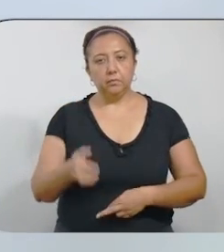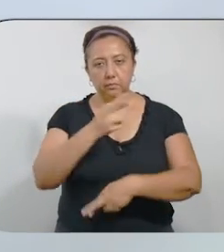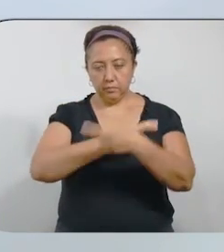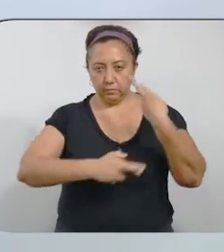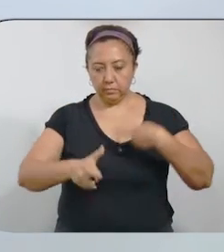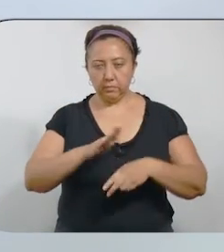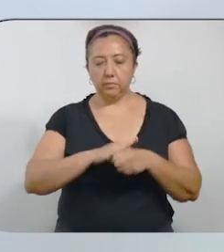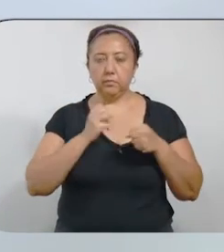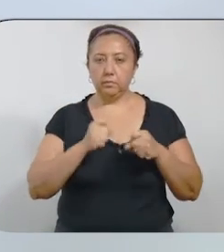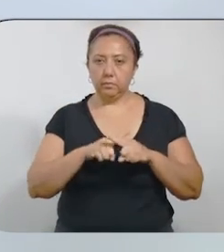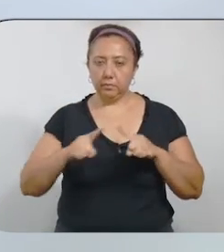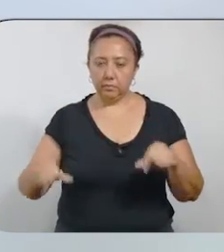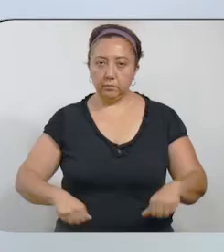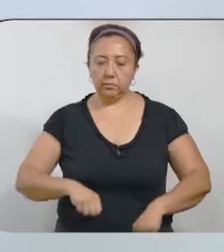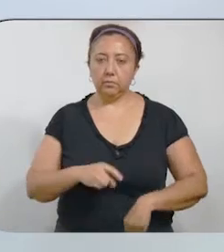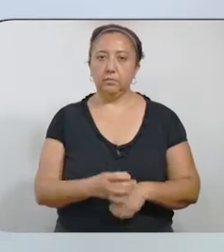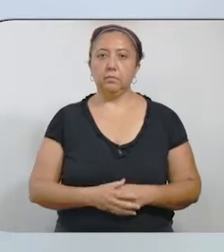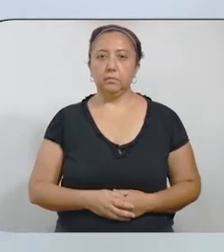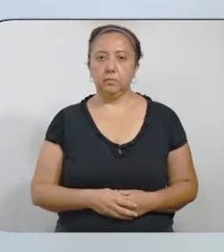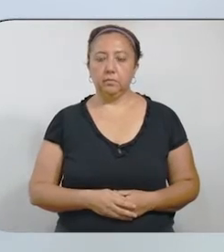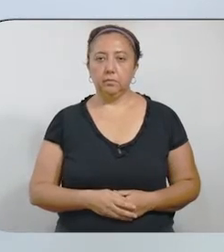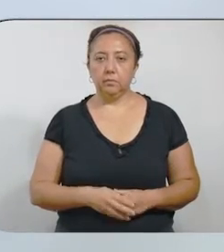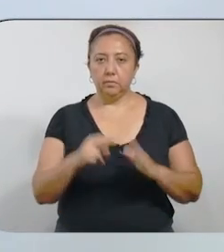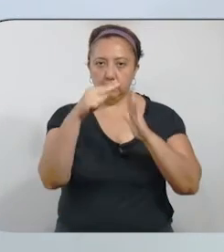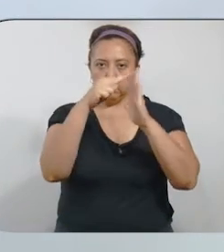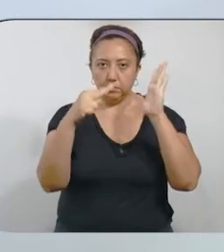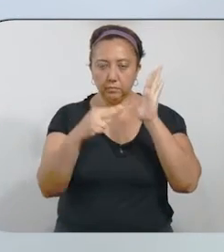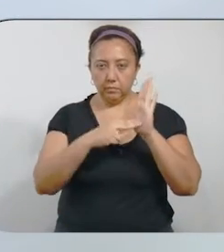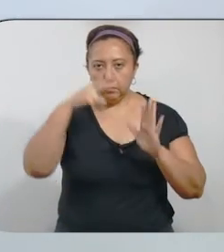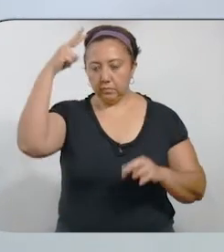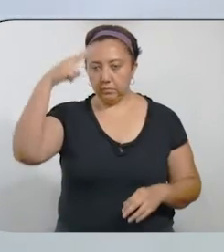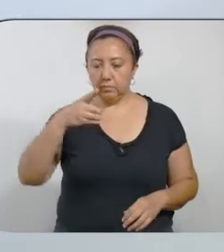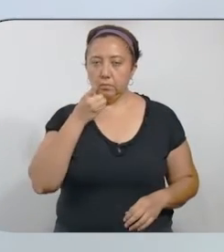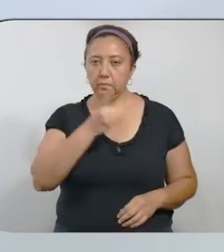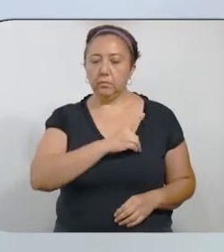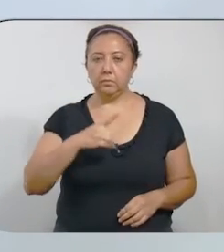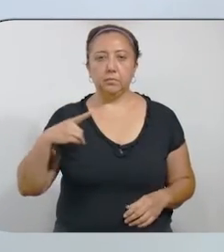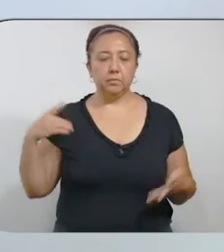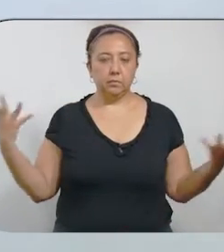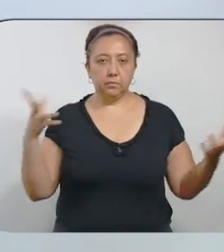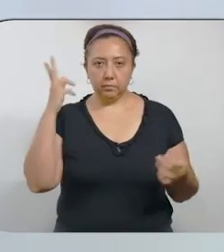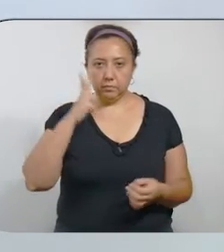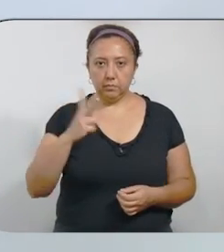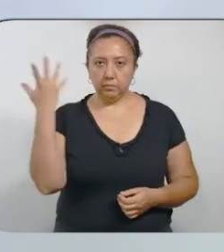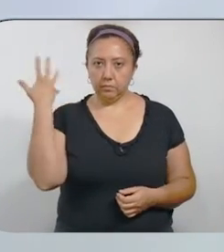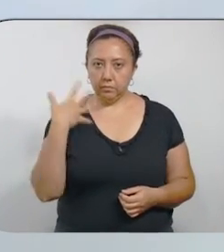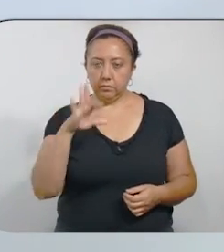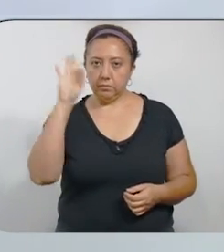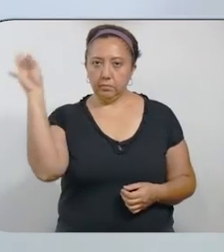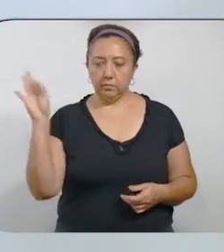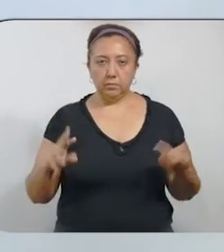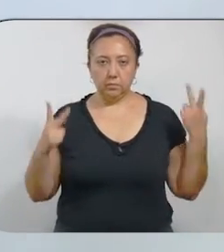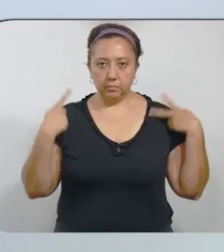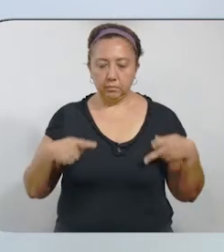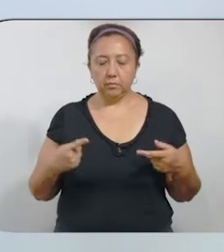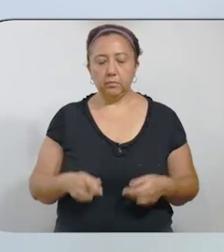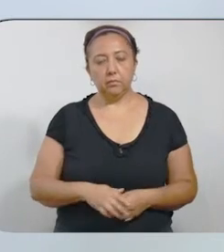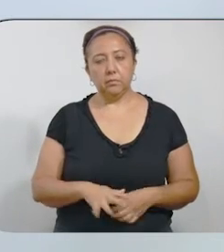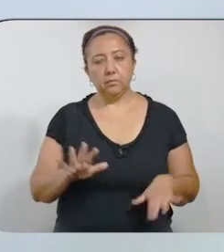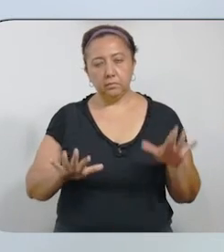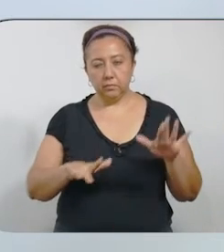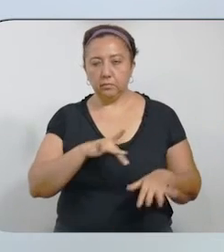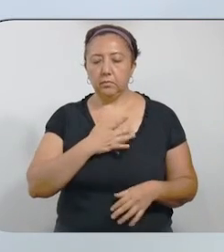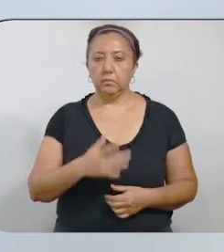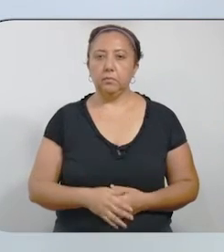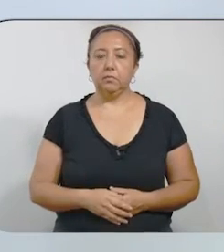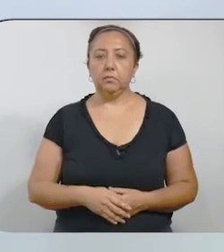un retorno seguro a diversas actividades. La norma de la Federación marca que se deben realizar pruebas al 10% de los pacientes sintomáticos